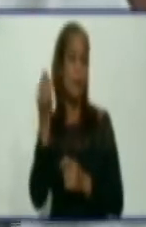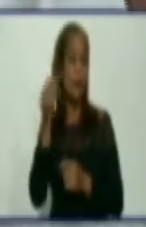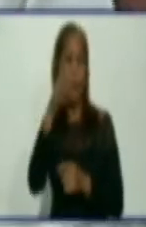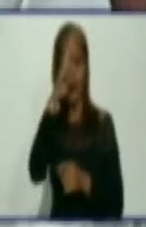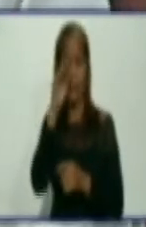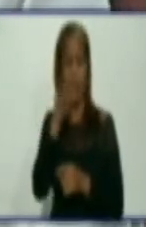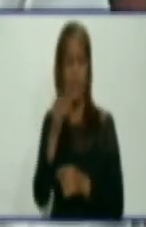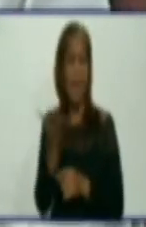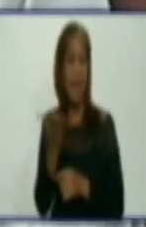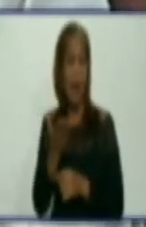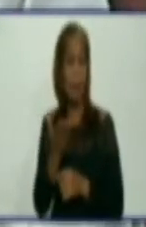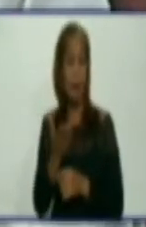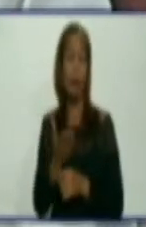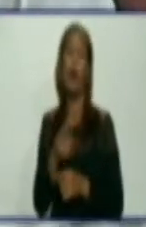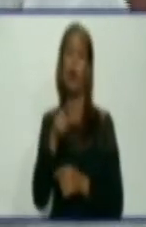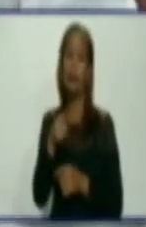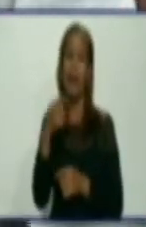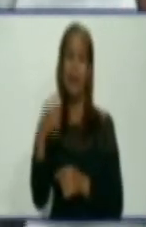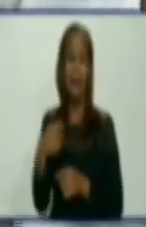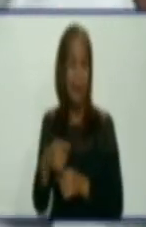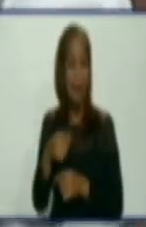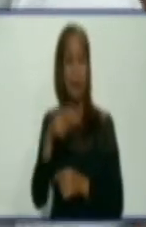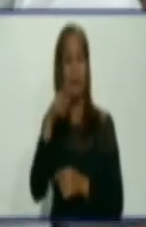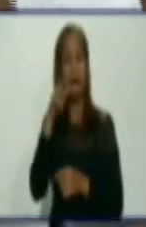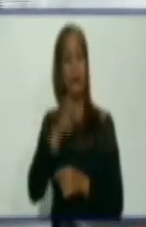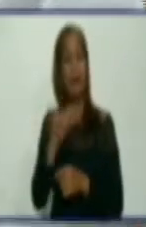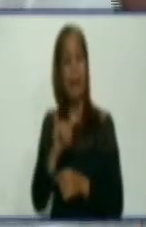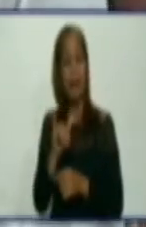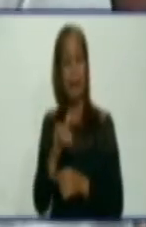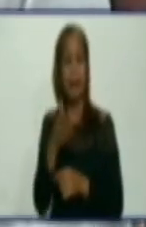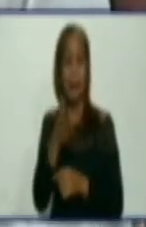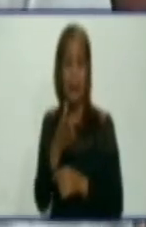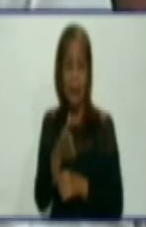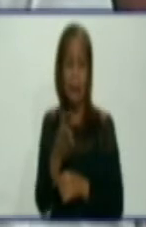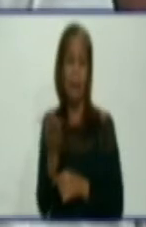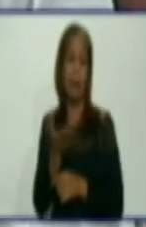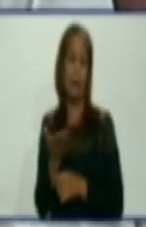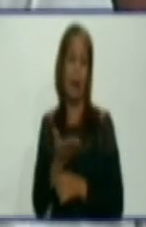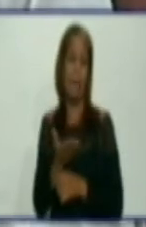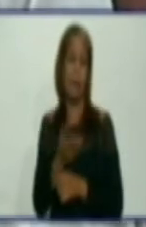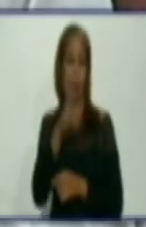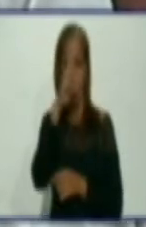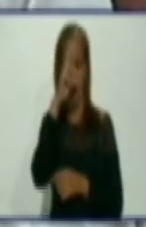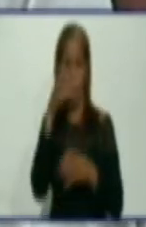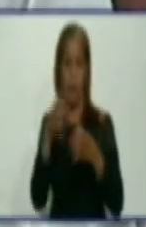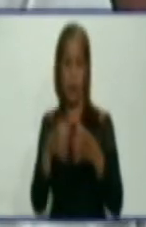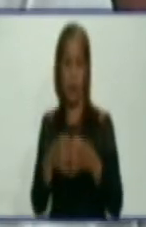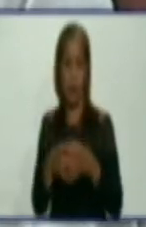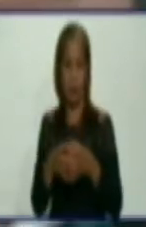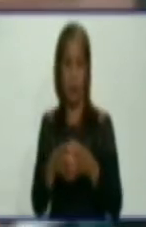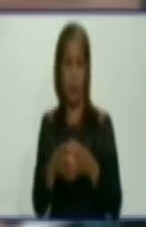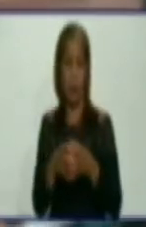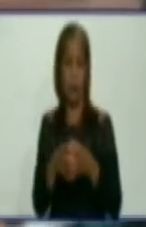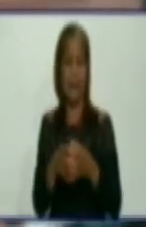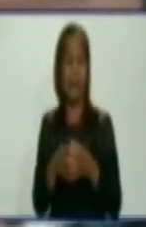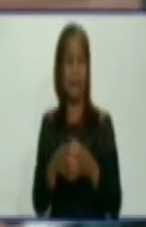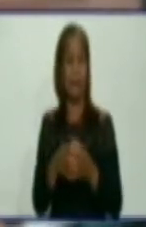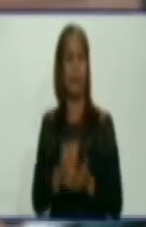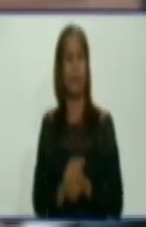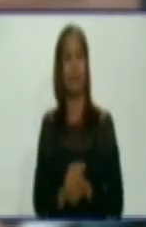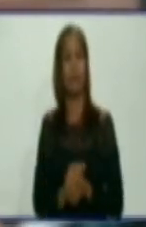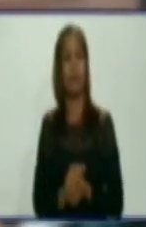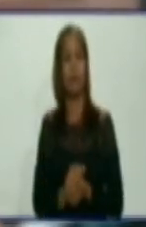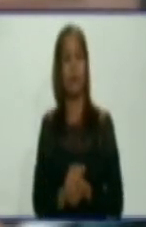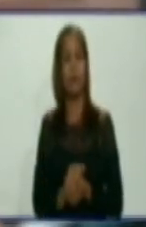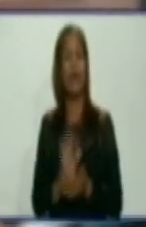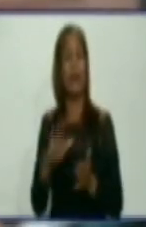favorable. Y otros 6, fundamentalmente los que mencioné, Bayamo, Guisas, Iguaní, Río Cauto, Manzanillo,